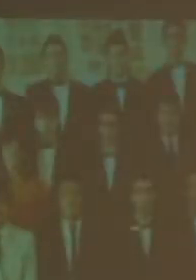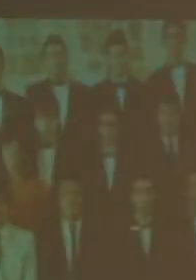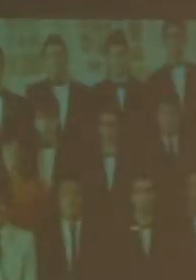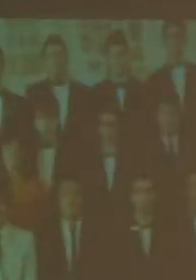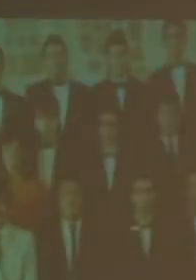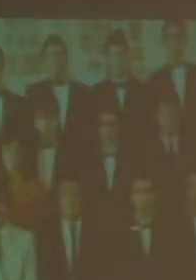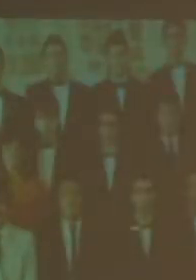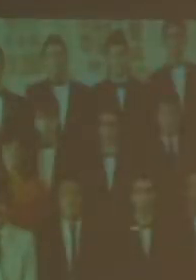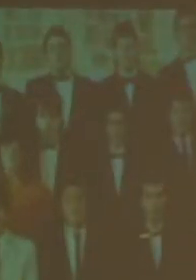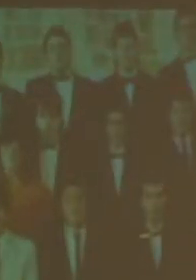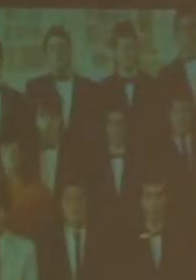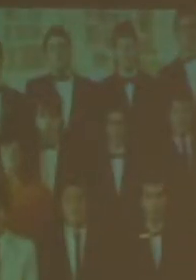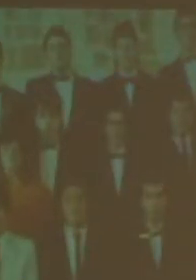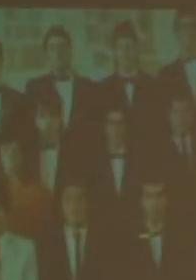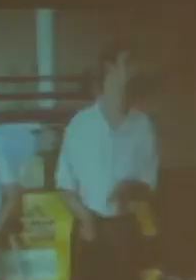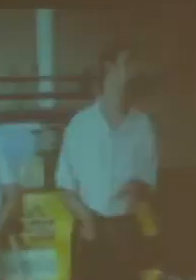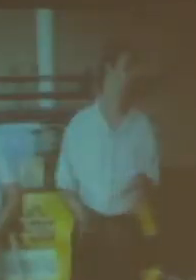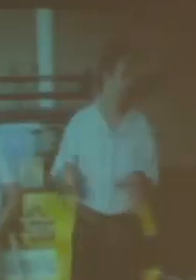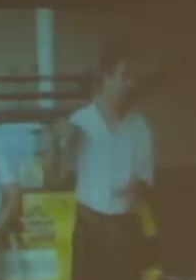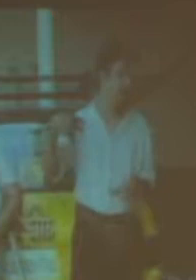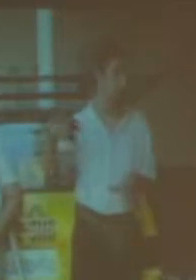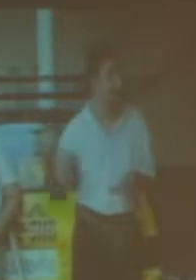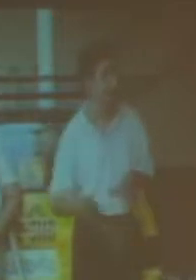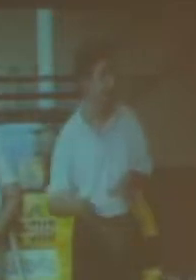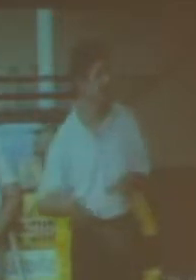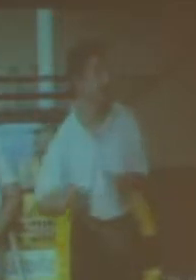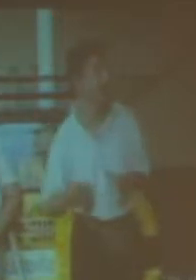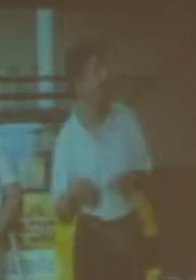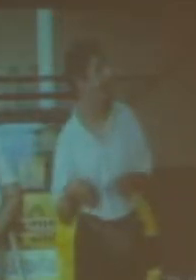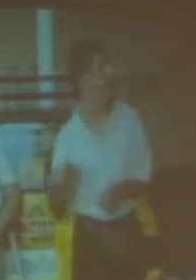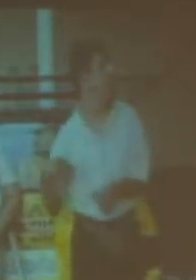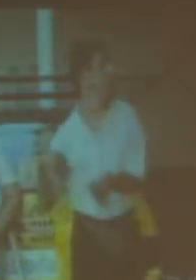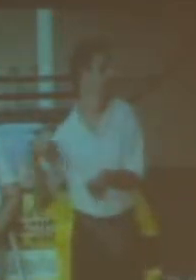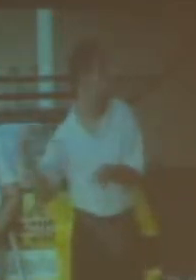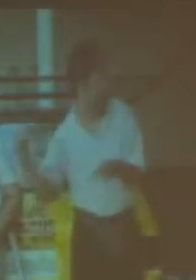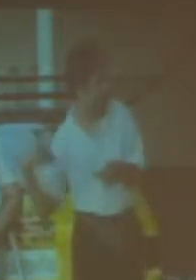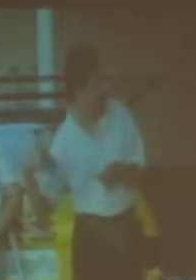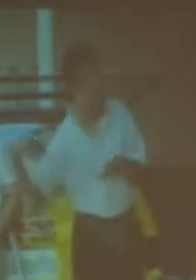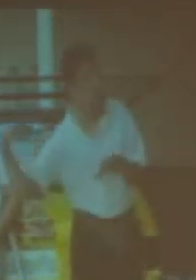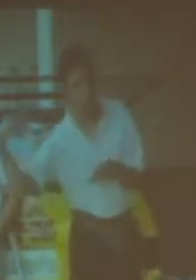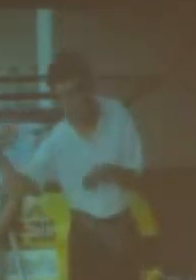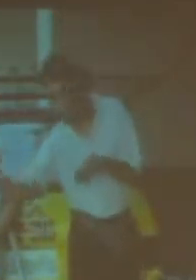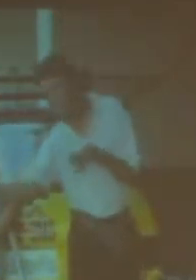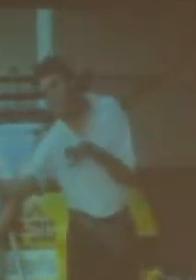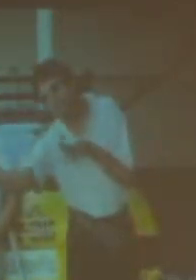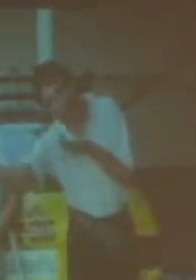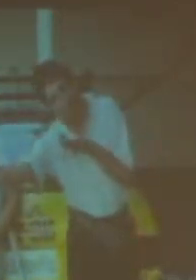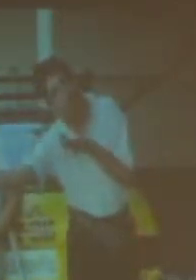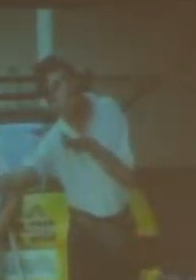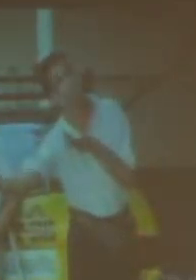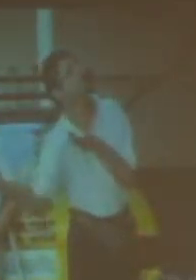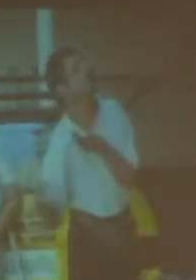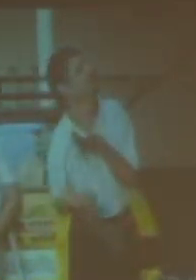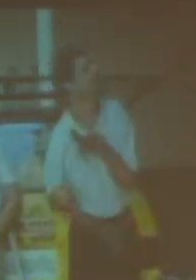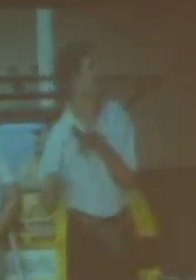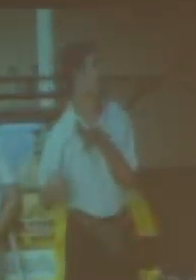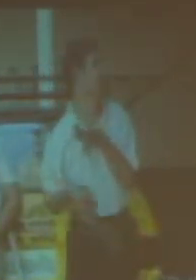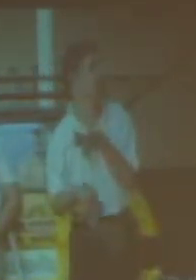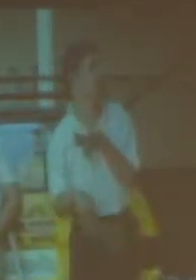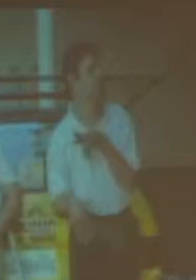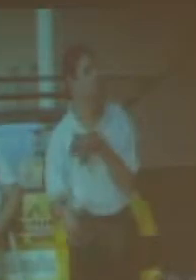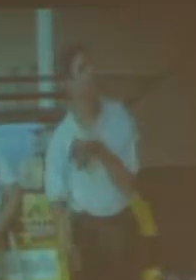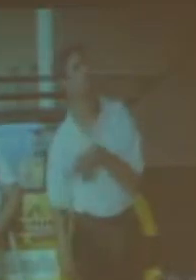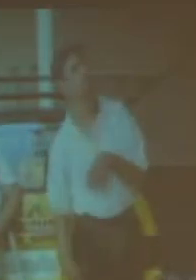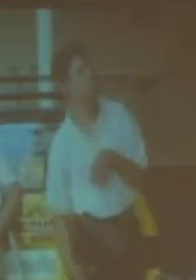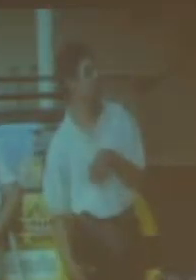acondicionado y edificación. Acabé mi carrera. Tengo